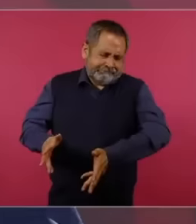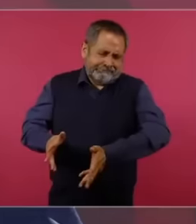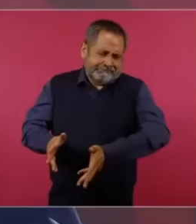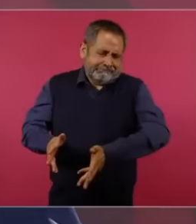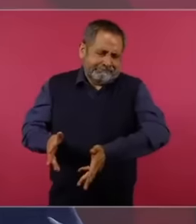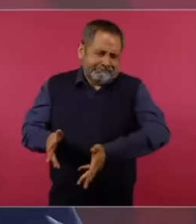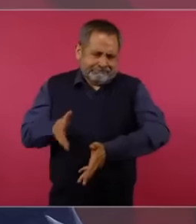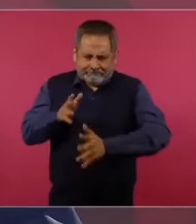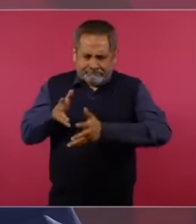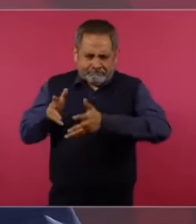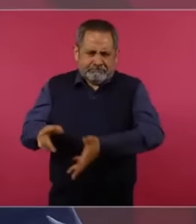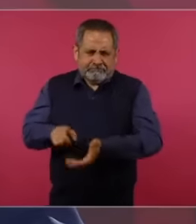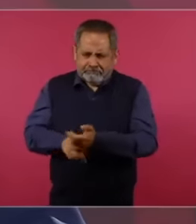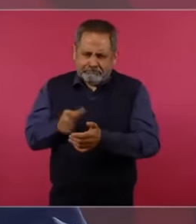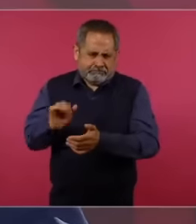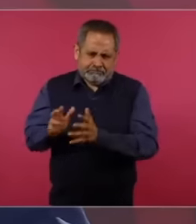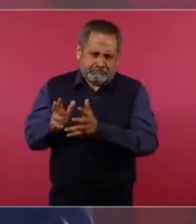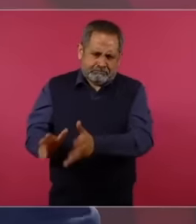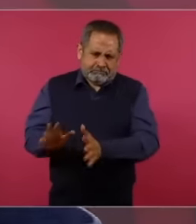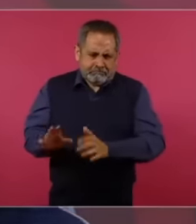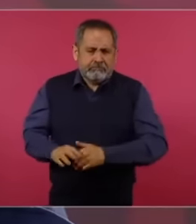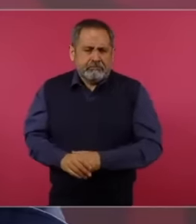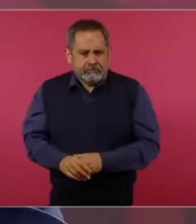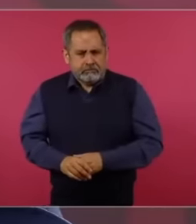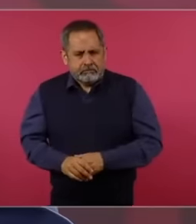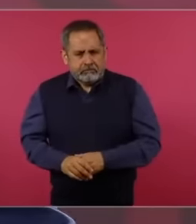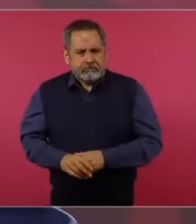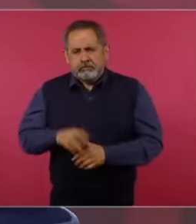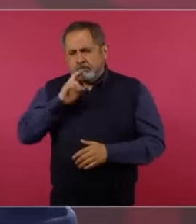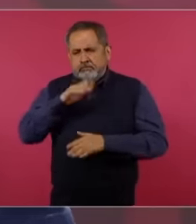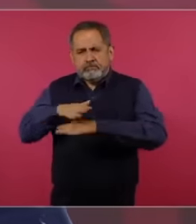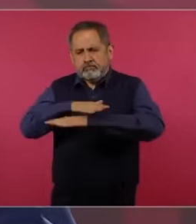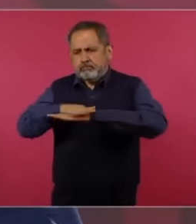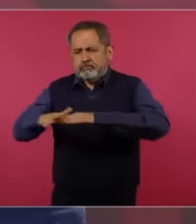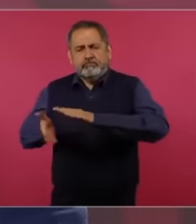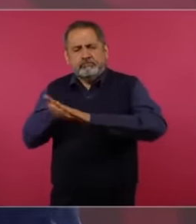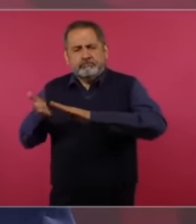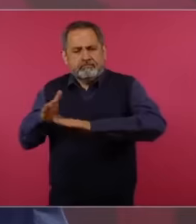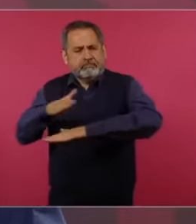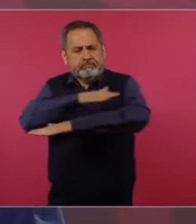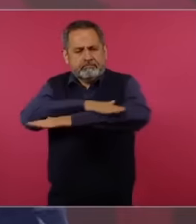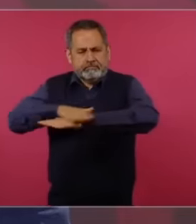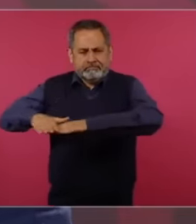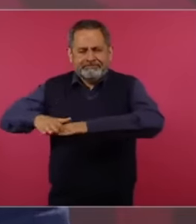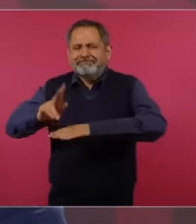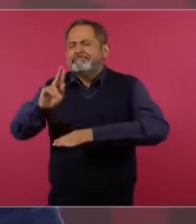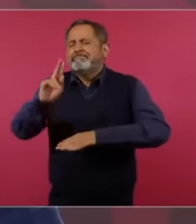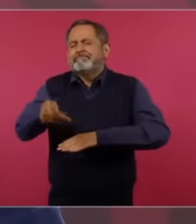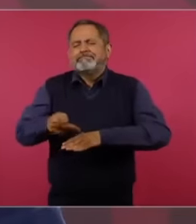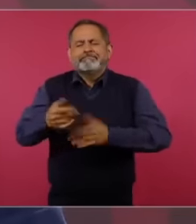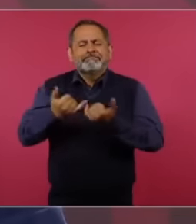los cuerpos, que se hiciera el memorial, que quedara como un panteón.